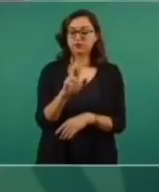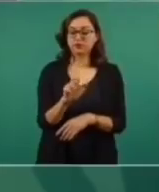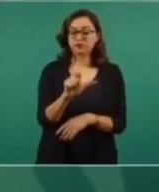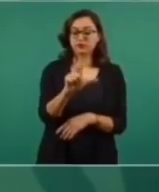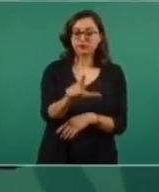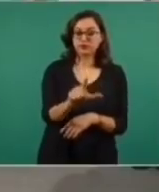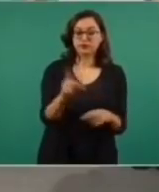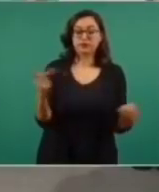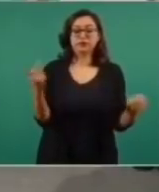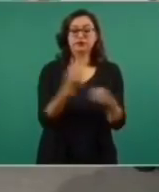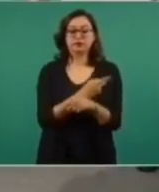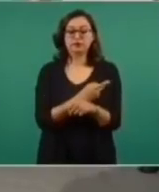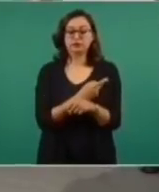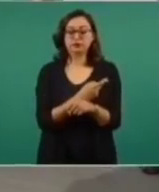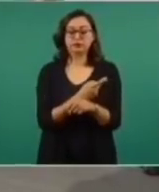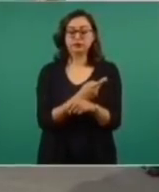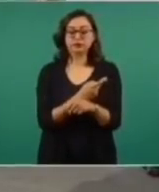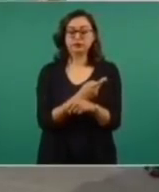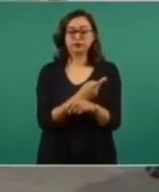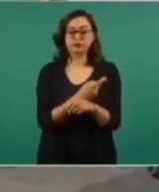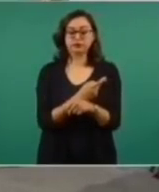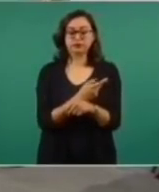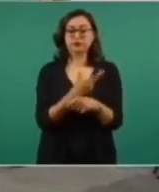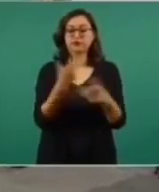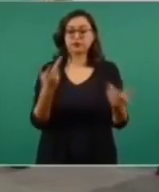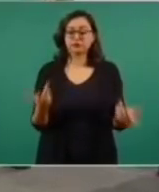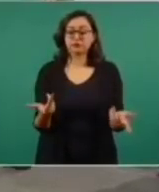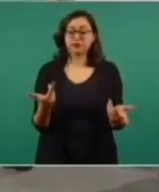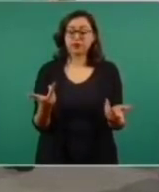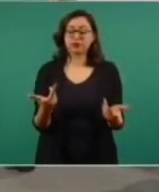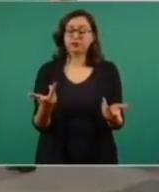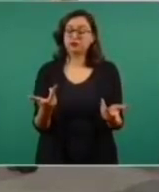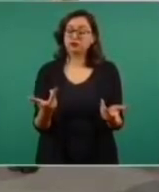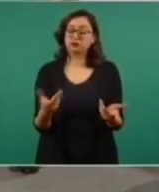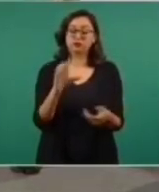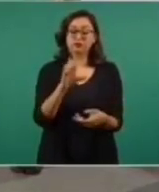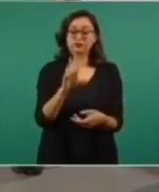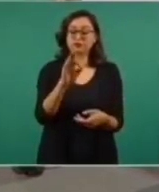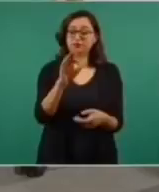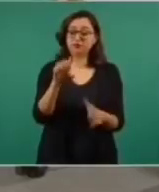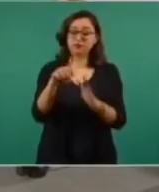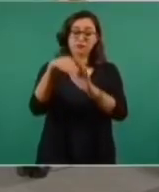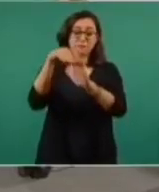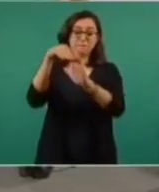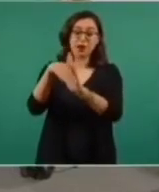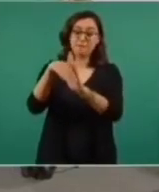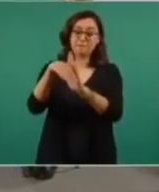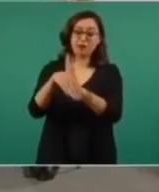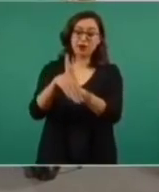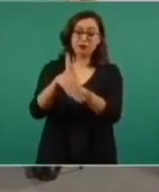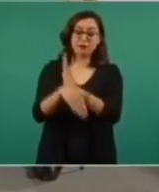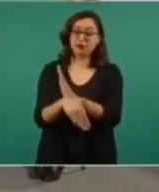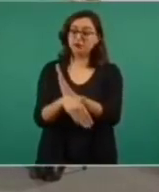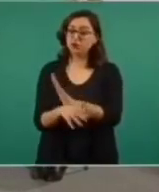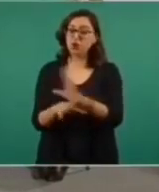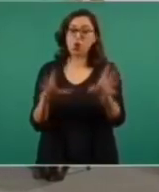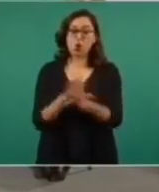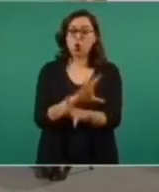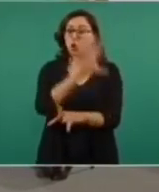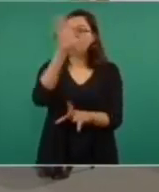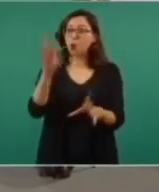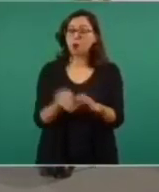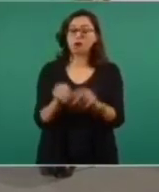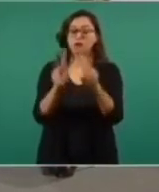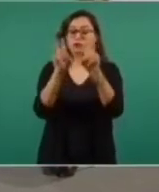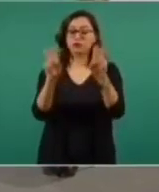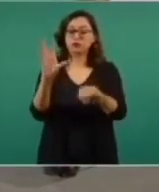apostaron a destruir a la Comisión Federal de Electricidad para dejarle el mercado de la industria